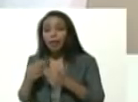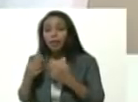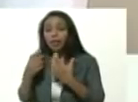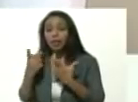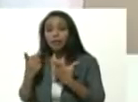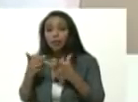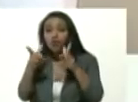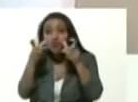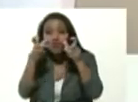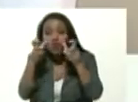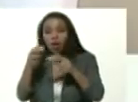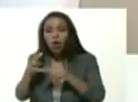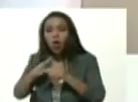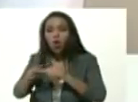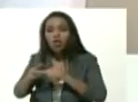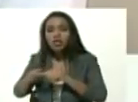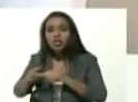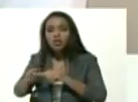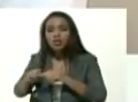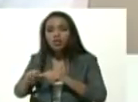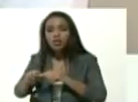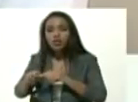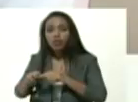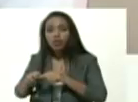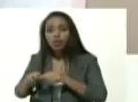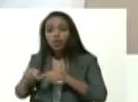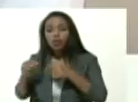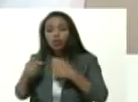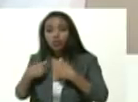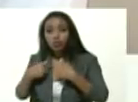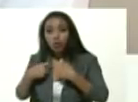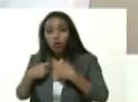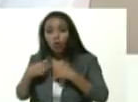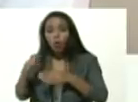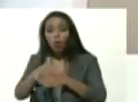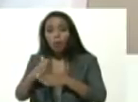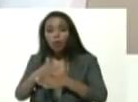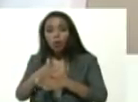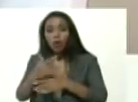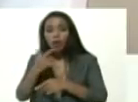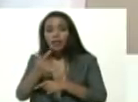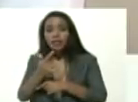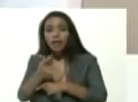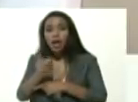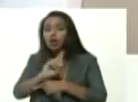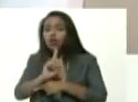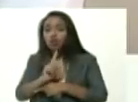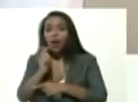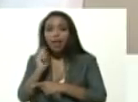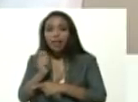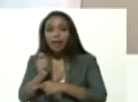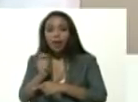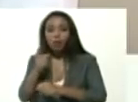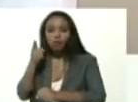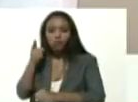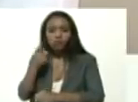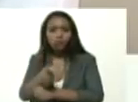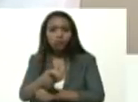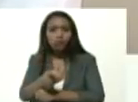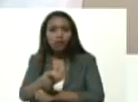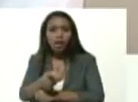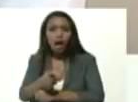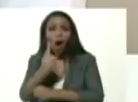presiones son los niños y las niñas. Por lo tanto, yo comparto la visión que dice su nieto. No es la tarea como una obligación a una